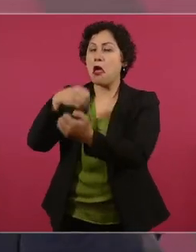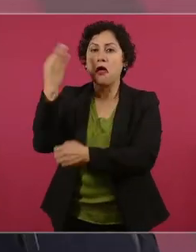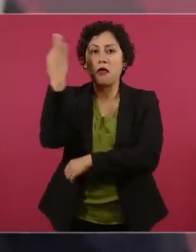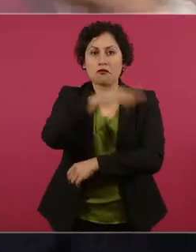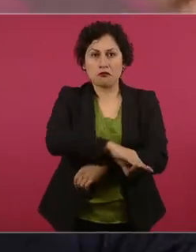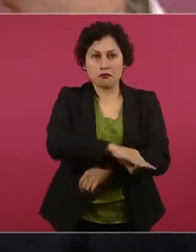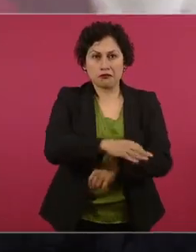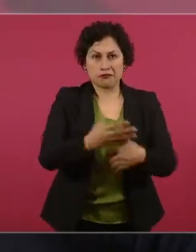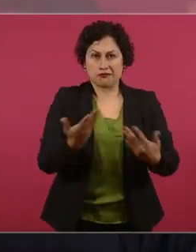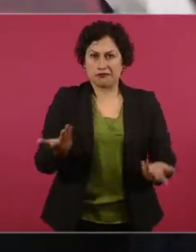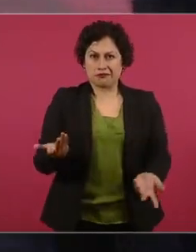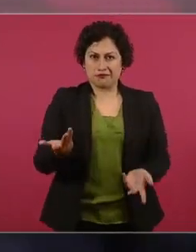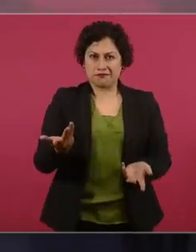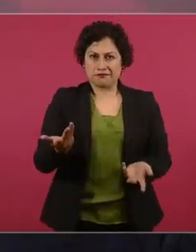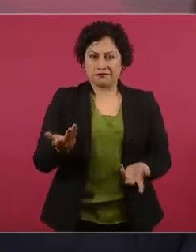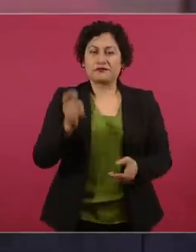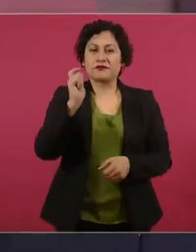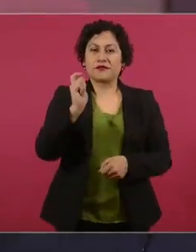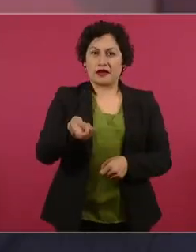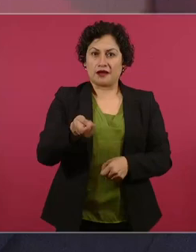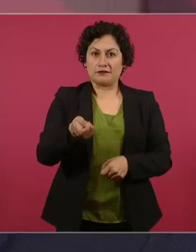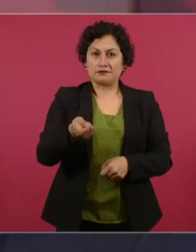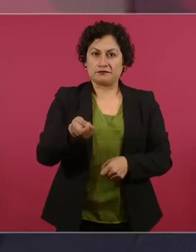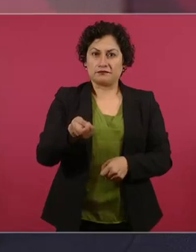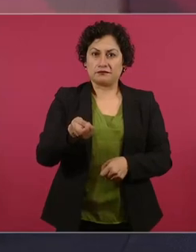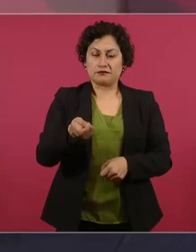y que el poder de los poderes sea la oligarquía,